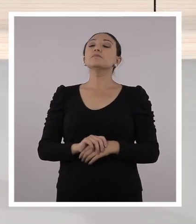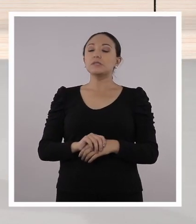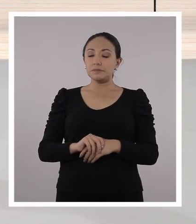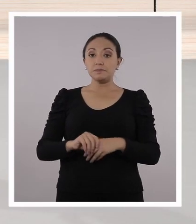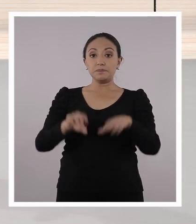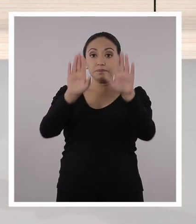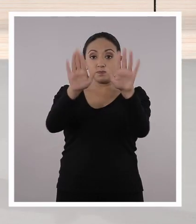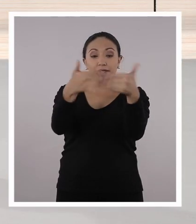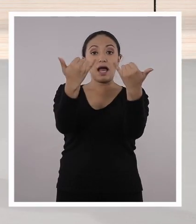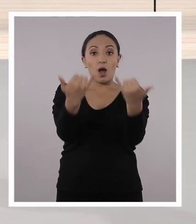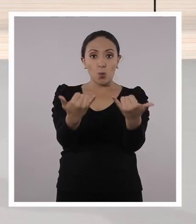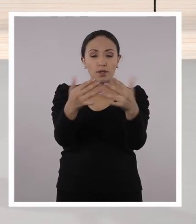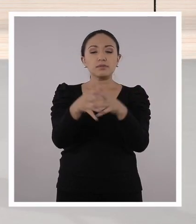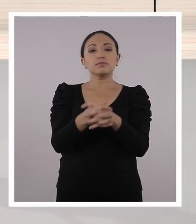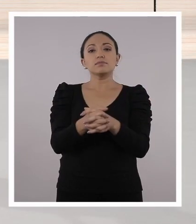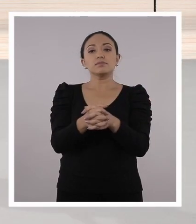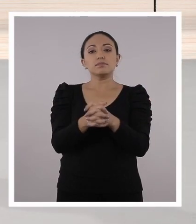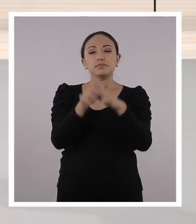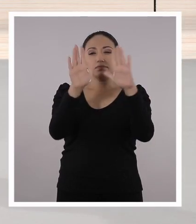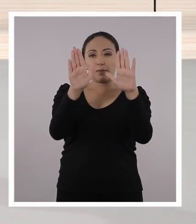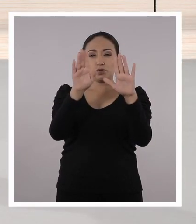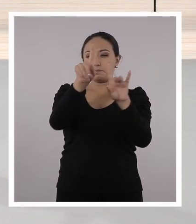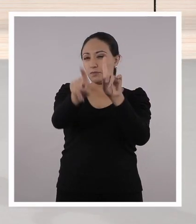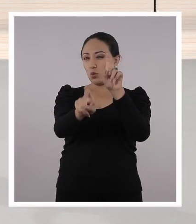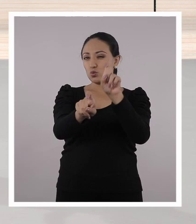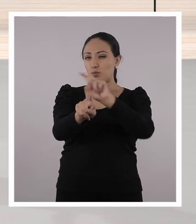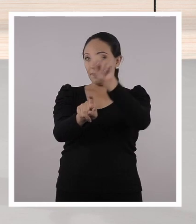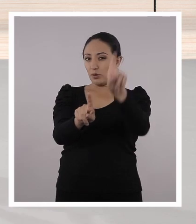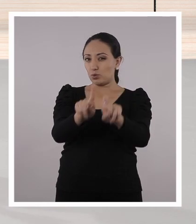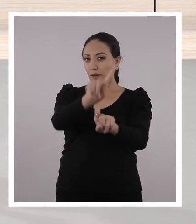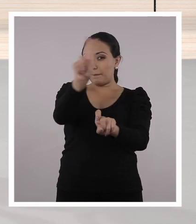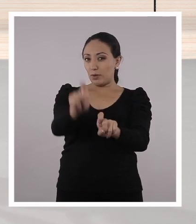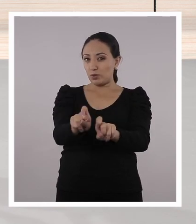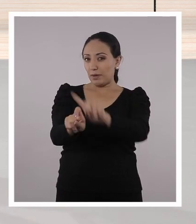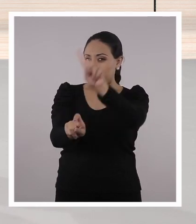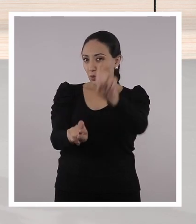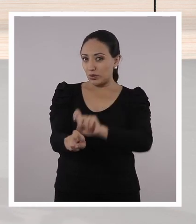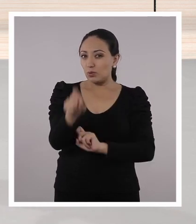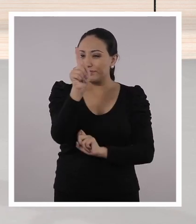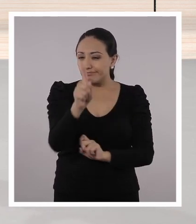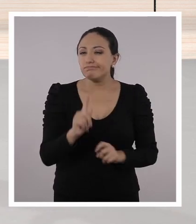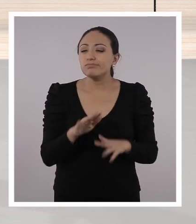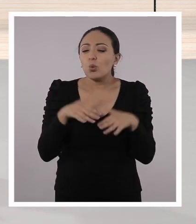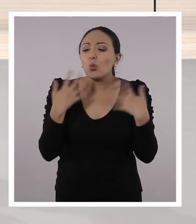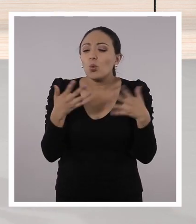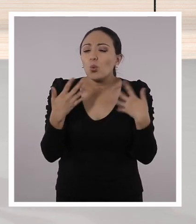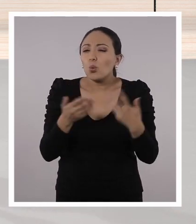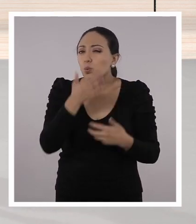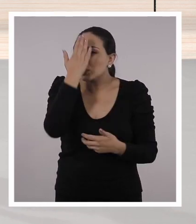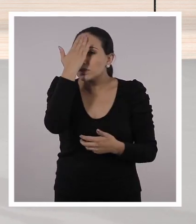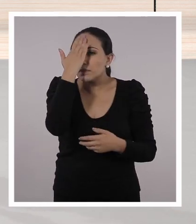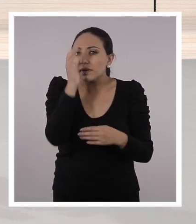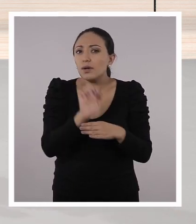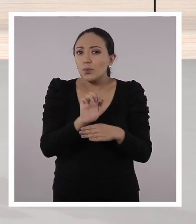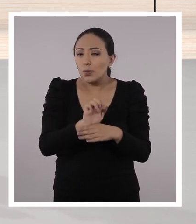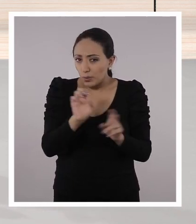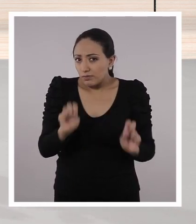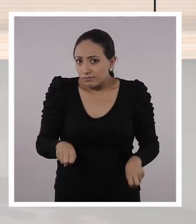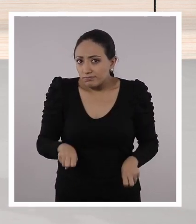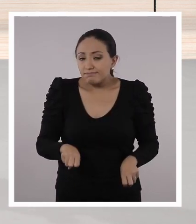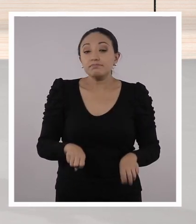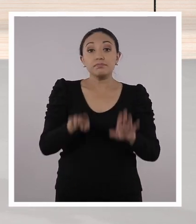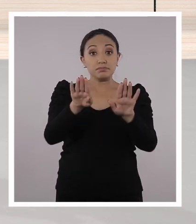Exacto. Ahora, chicos y chicas, ¿qué les parece si hacemos una trivia en la que vamos a poner en práctica cuánto sabemos de nuestro